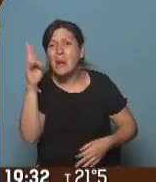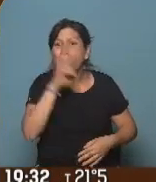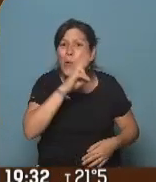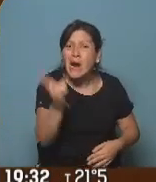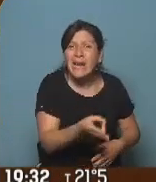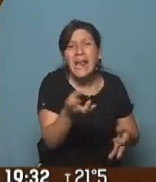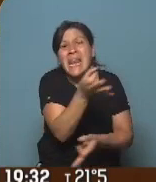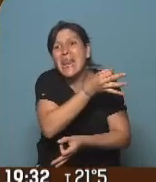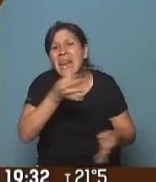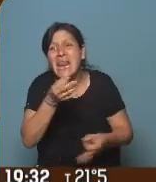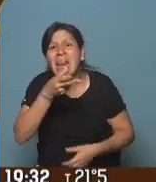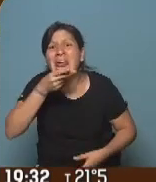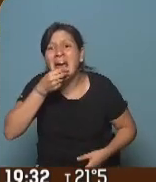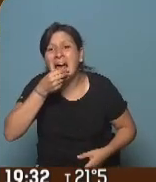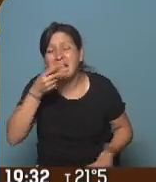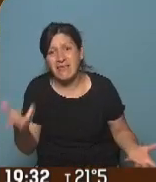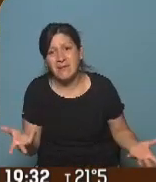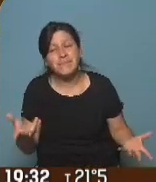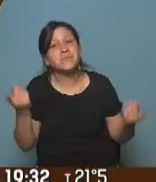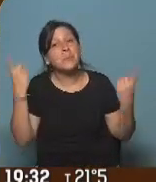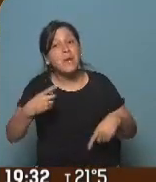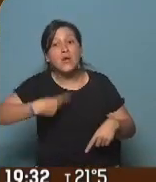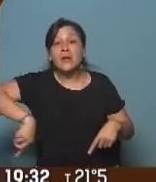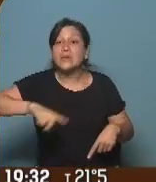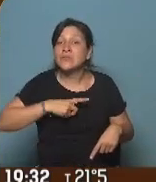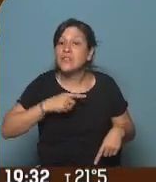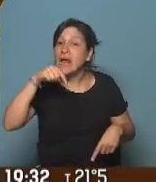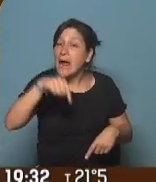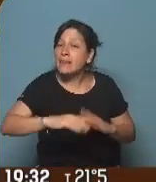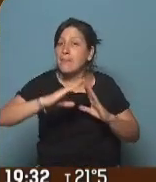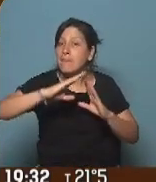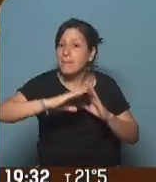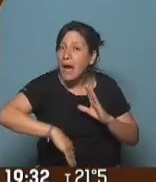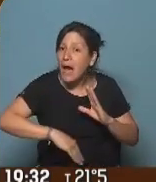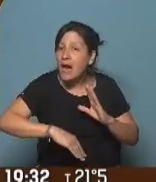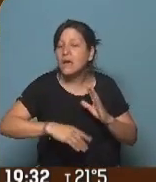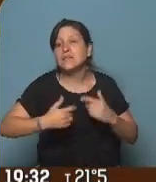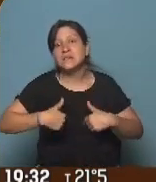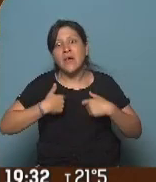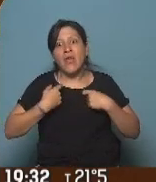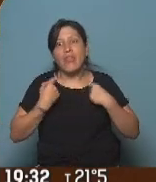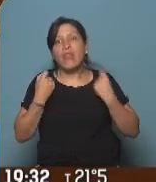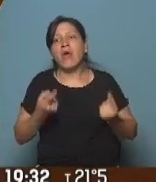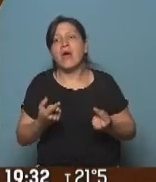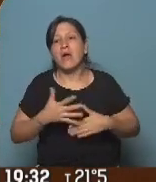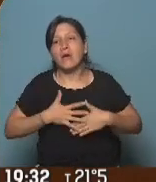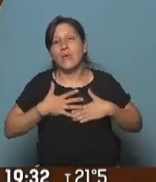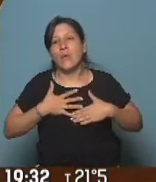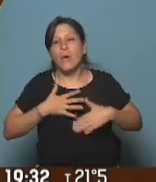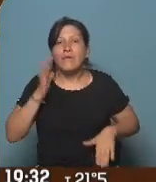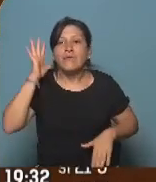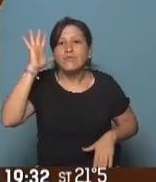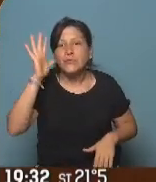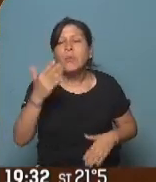asesinada por violencia de género pero a nosotras esta pequeña disminución nos alienta a pensar que se puede